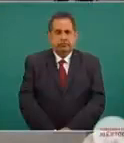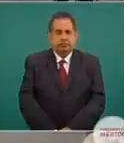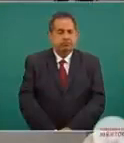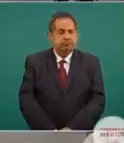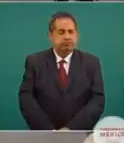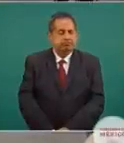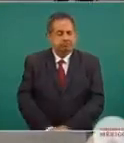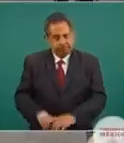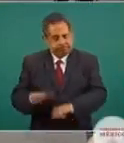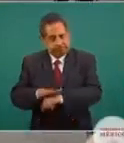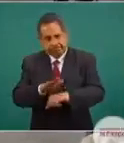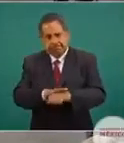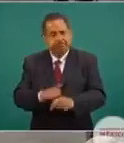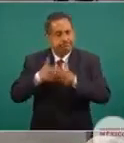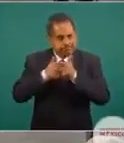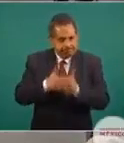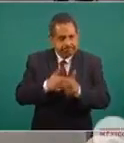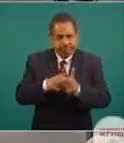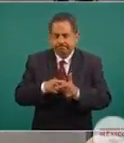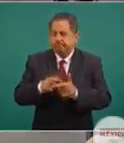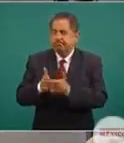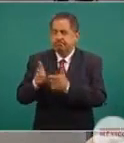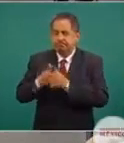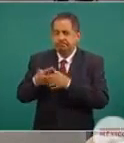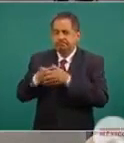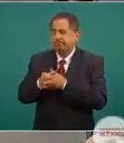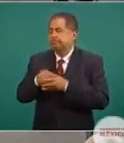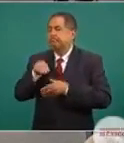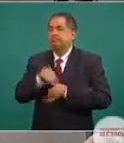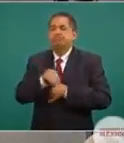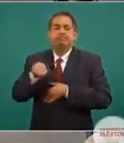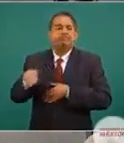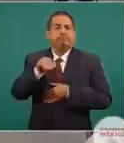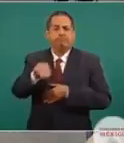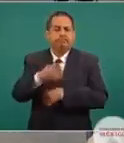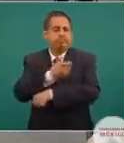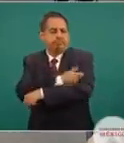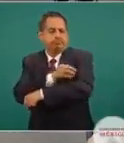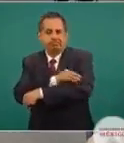igual, que como se hizo ayer, hoy